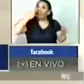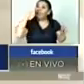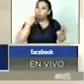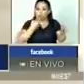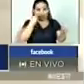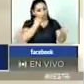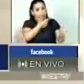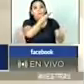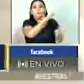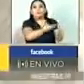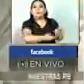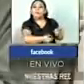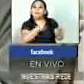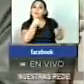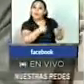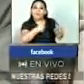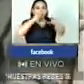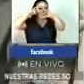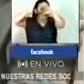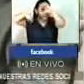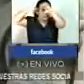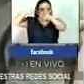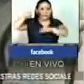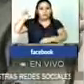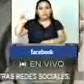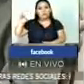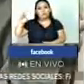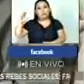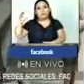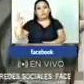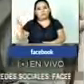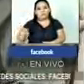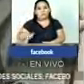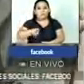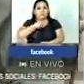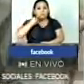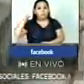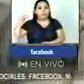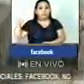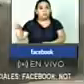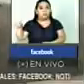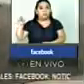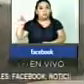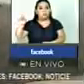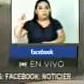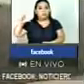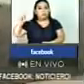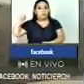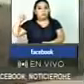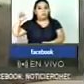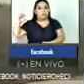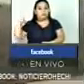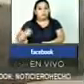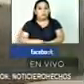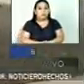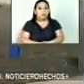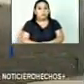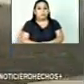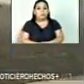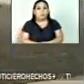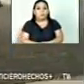verdaderamente ejemplar. Con imágenes de Eric Alfaro, Julio Guevara, Noticiero Hechos.